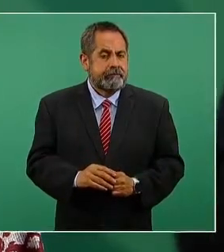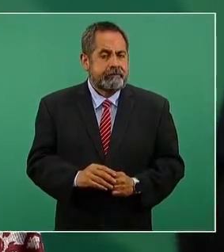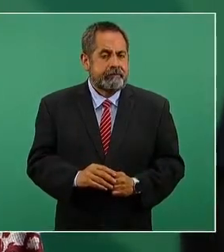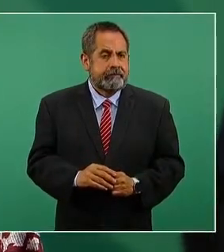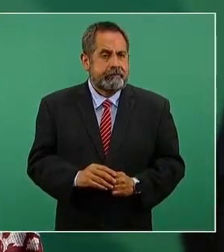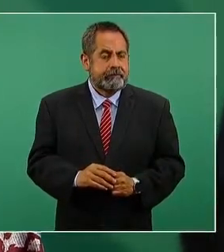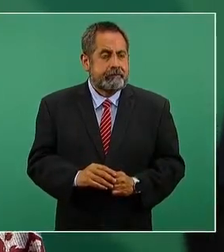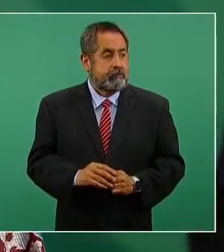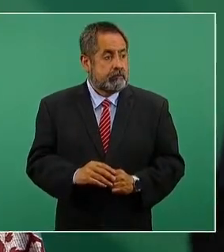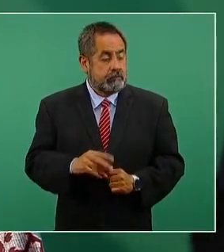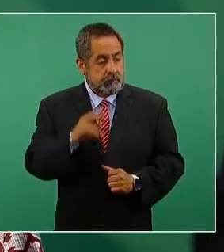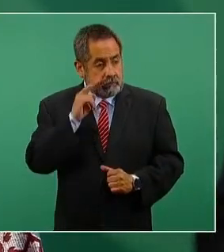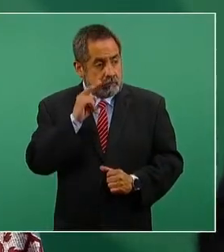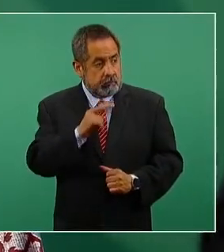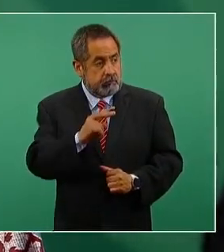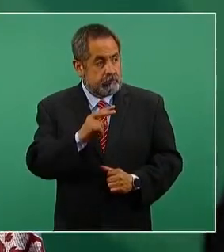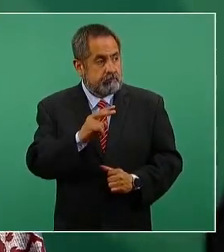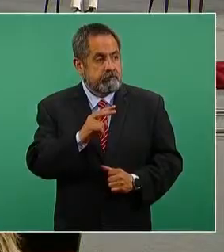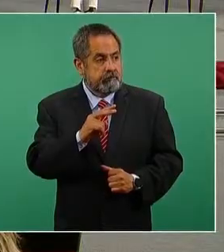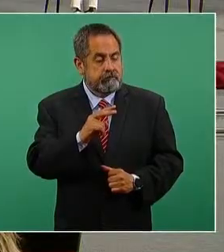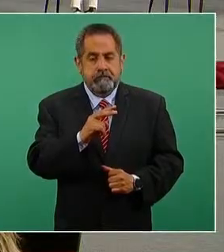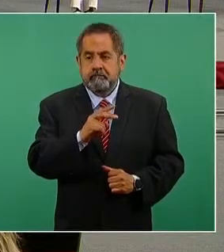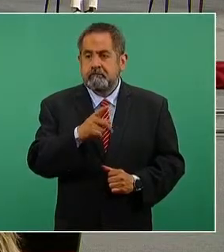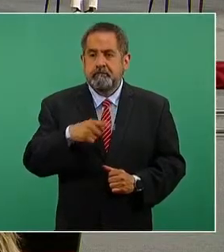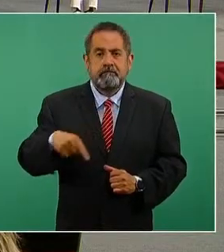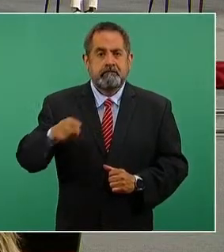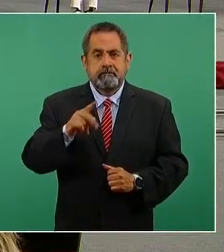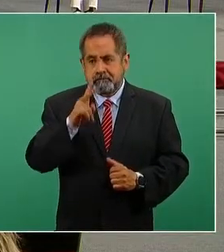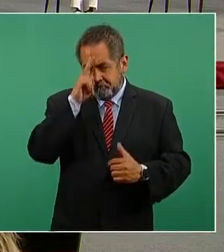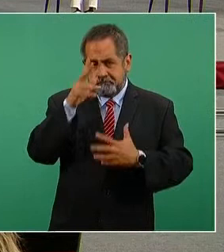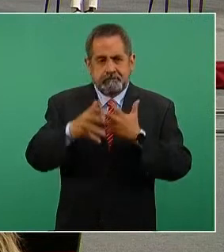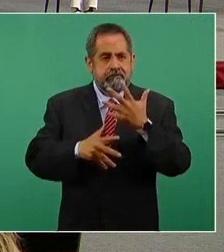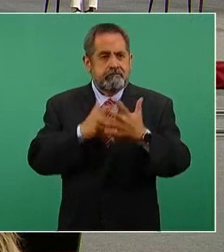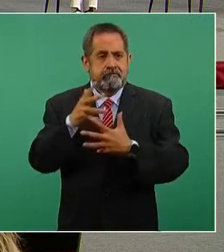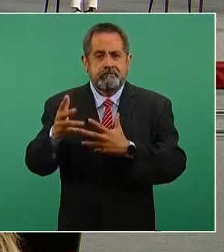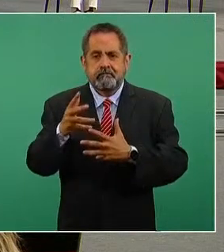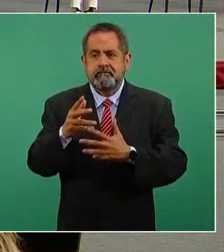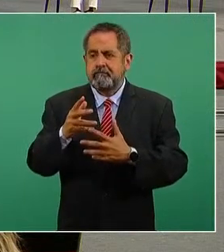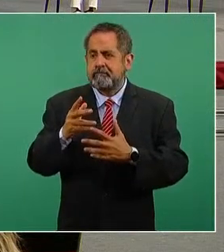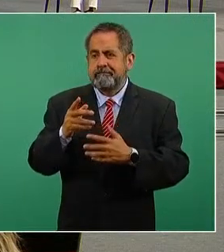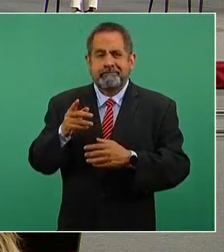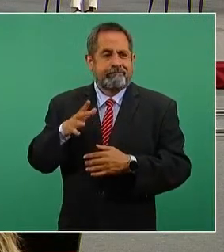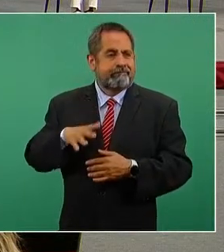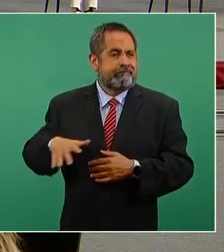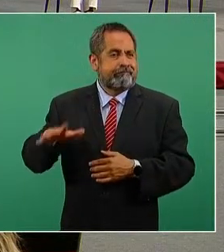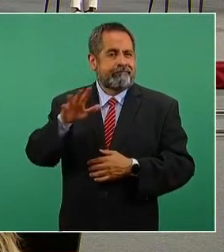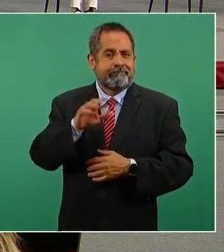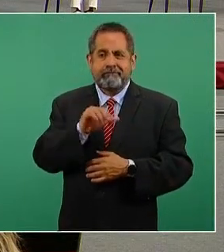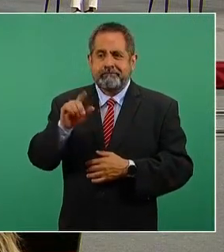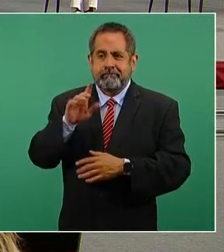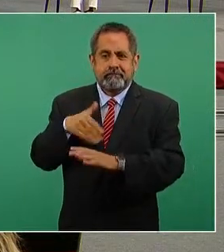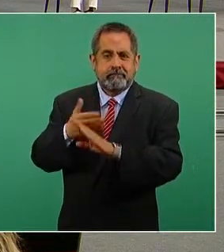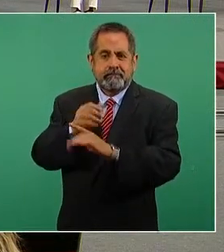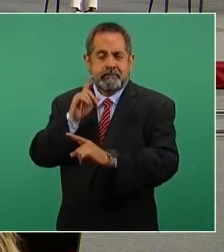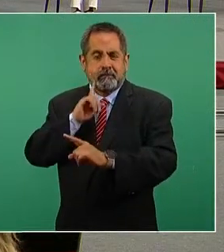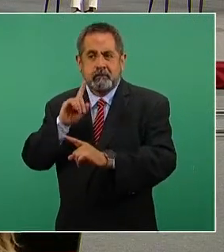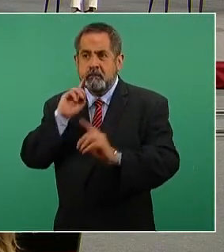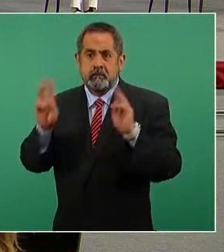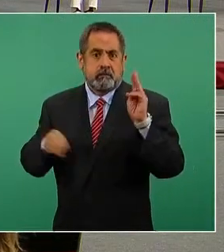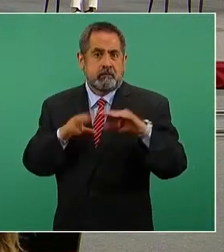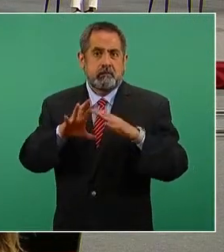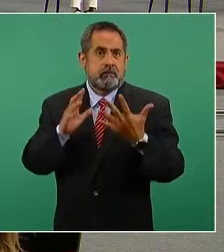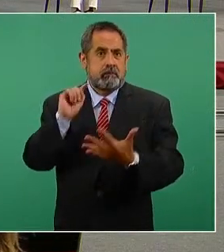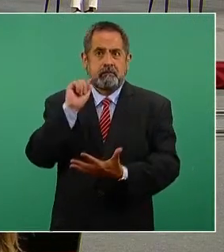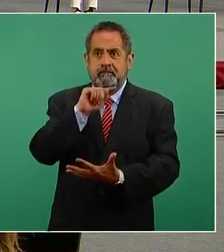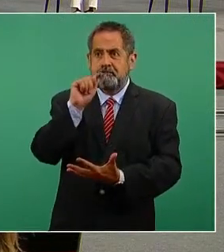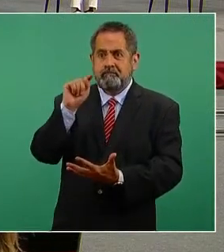women around the world. Y precipitando muchas formas de violencia en contra de las mujeres alrededor del mundo. We stand with